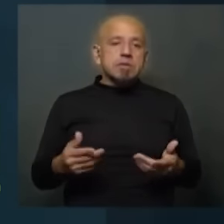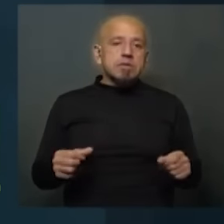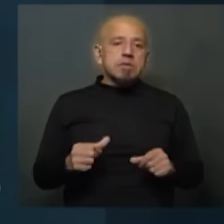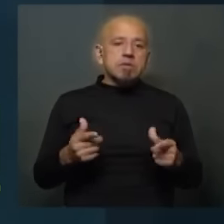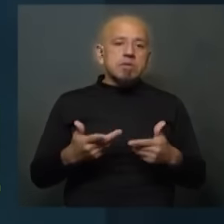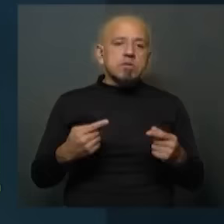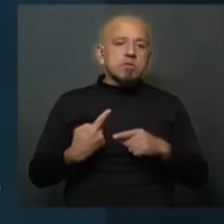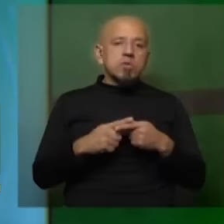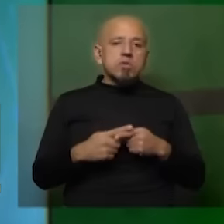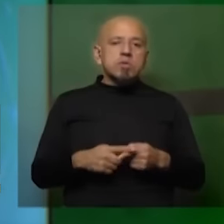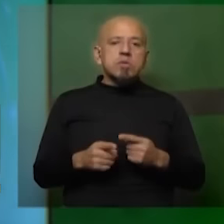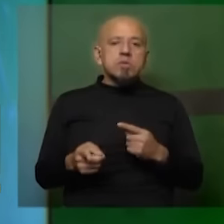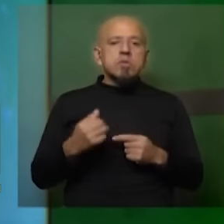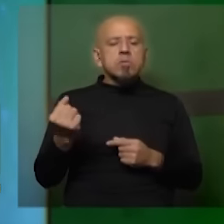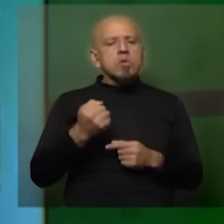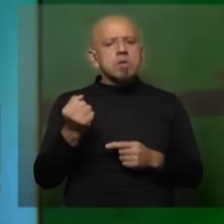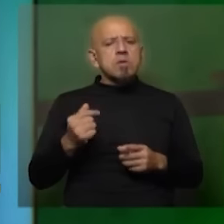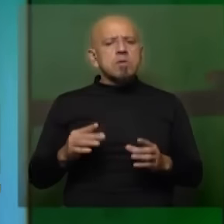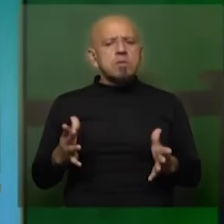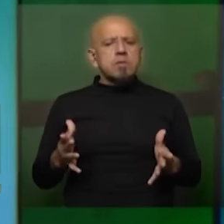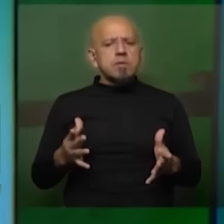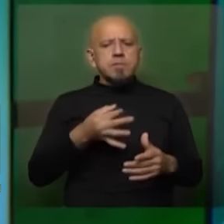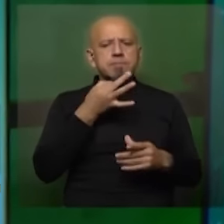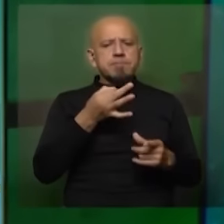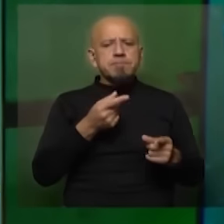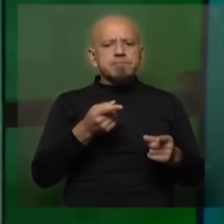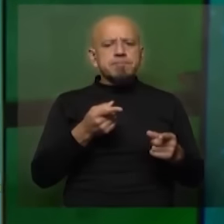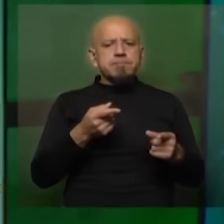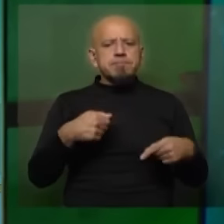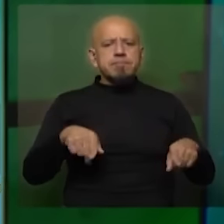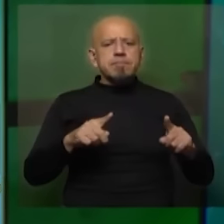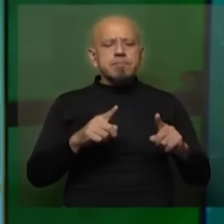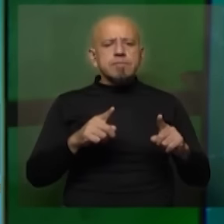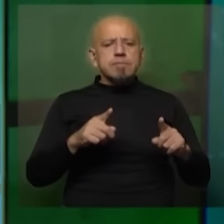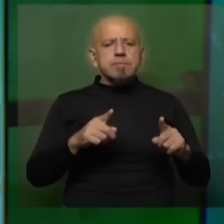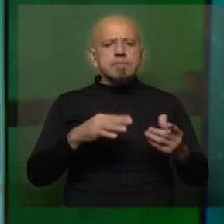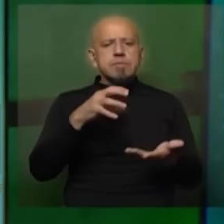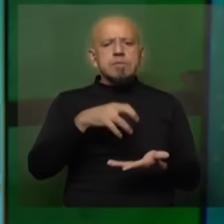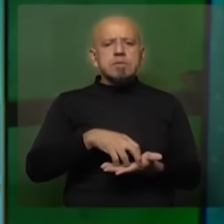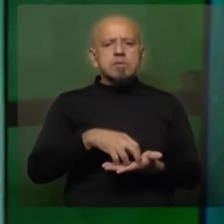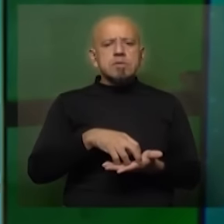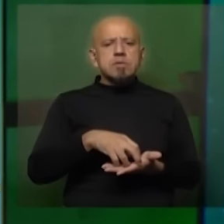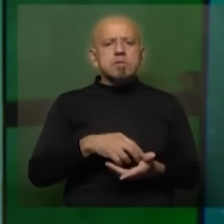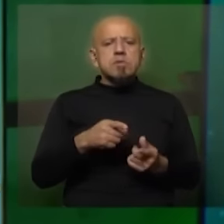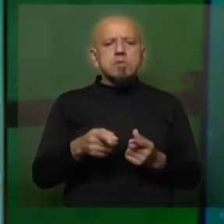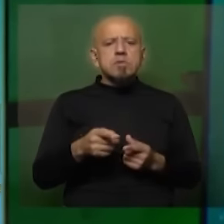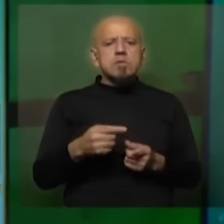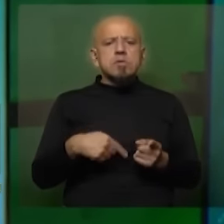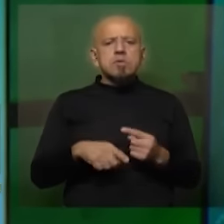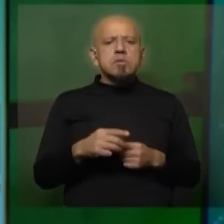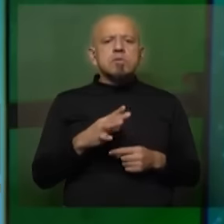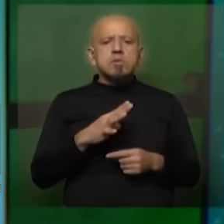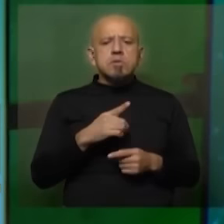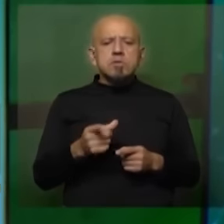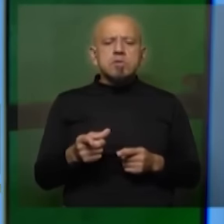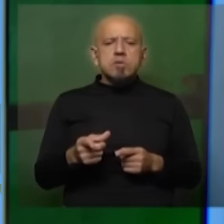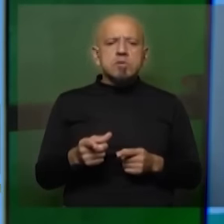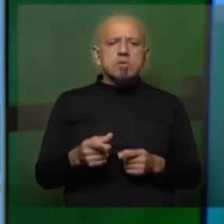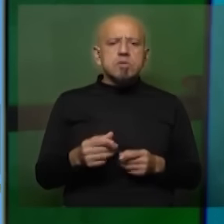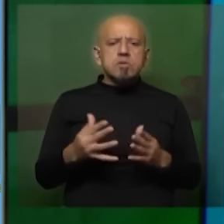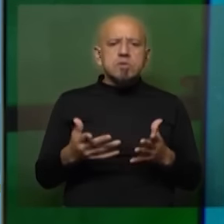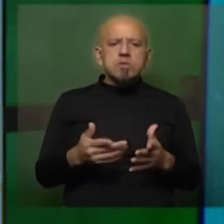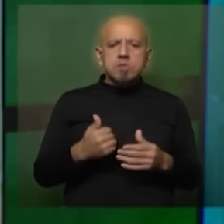siendo discutidos. Aclaración importante. ¿Qué nos dice la usina de percepción ciudadana con respecto a lo que marcan los bloques,